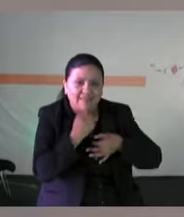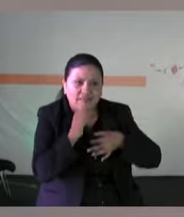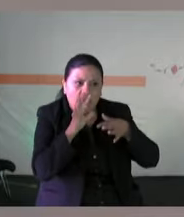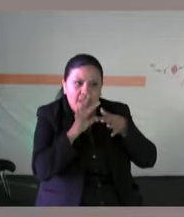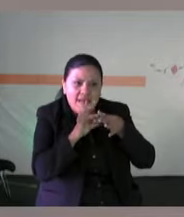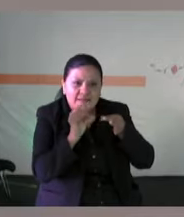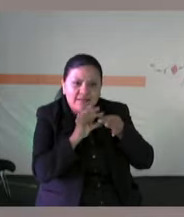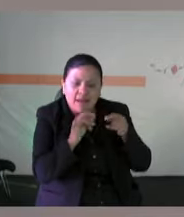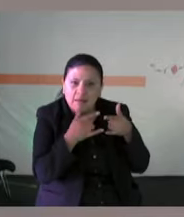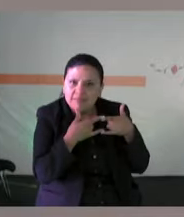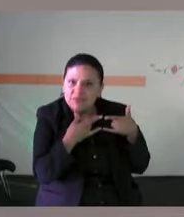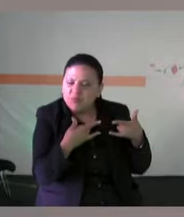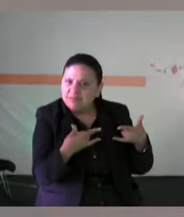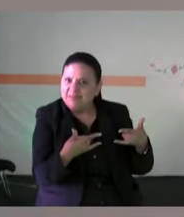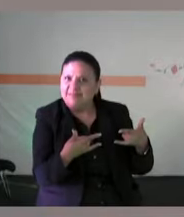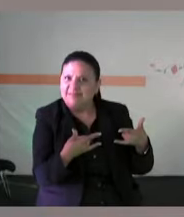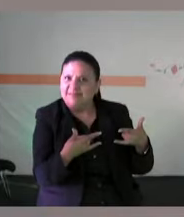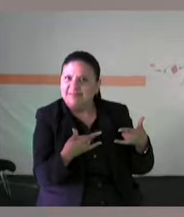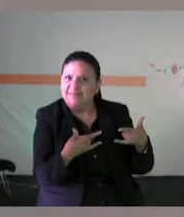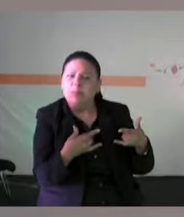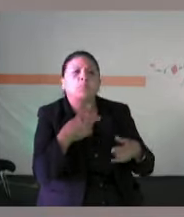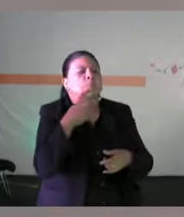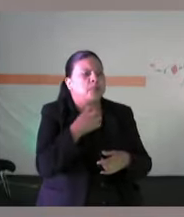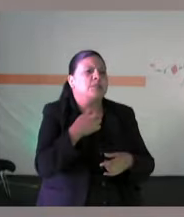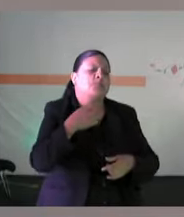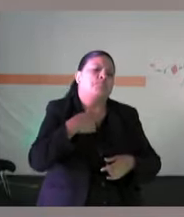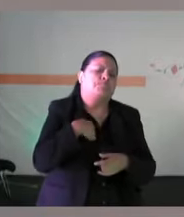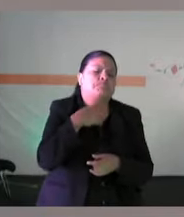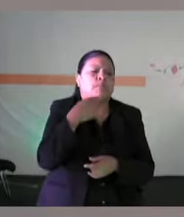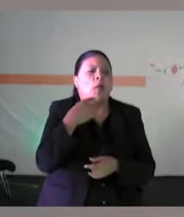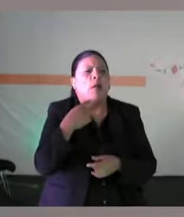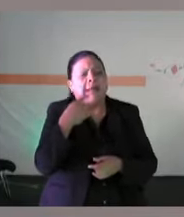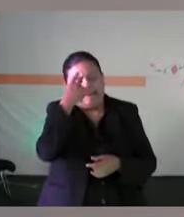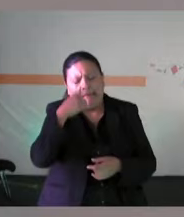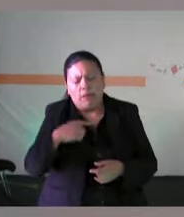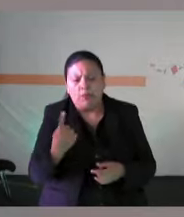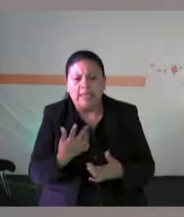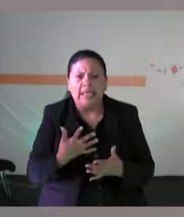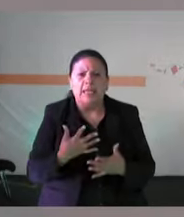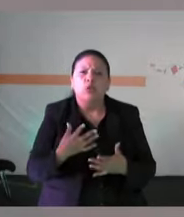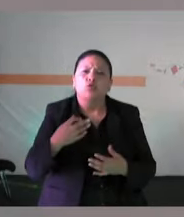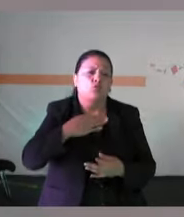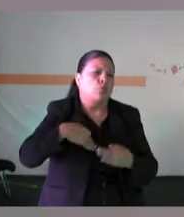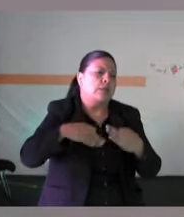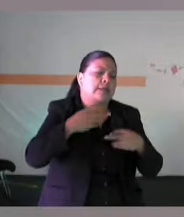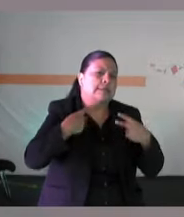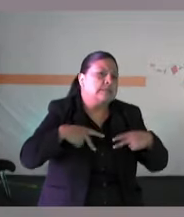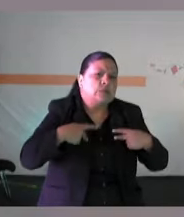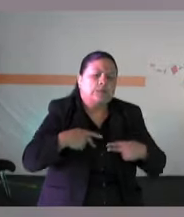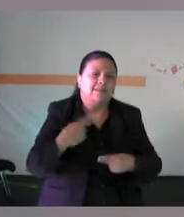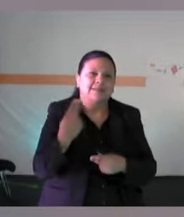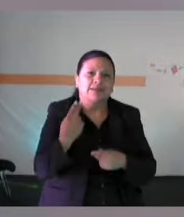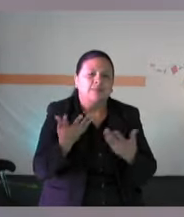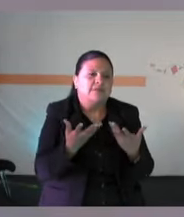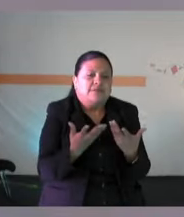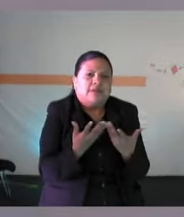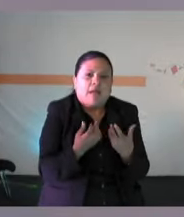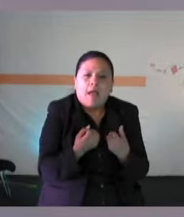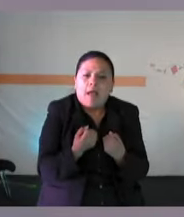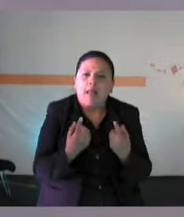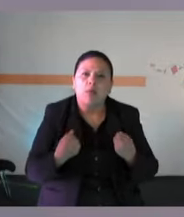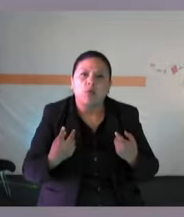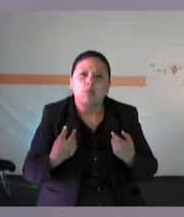siempre pienso que una no puede pasar por la vida sin hacer absolutamente nada por el mundo.